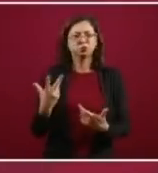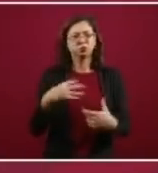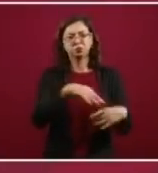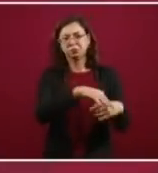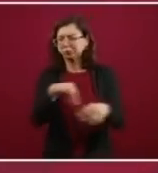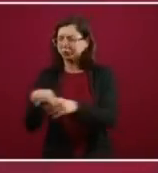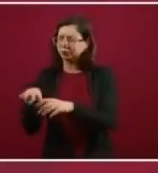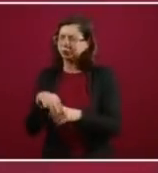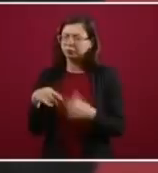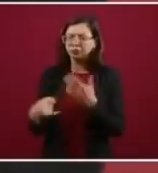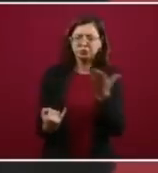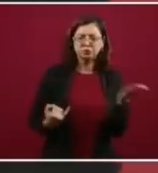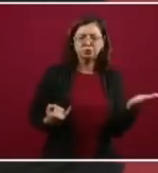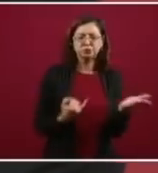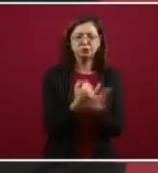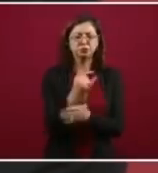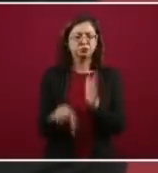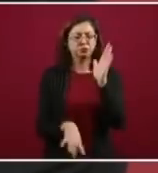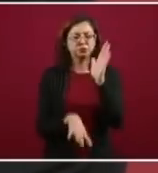decidido